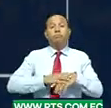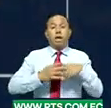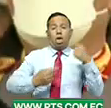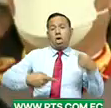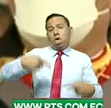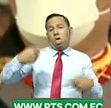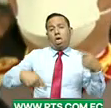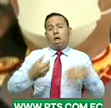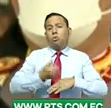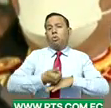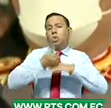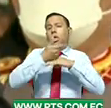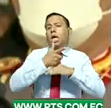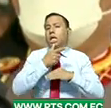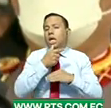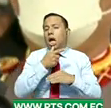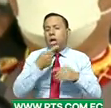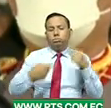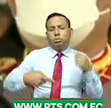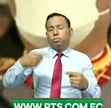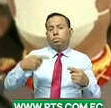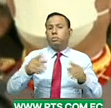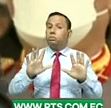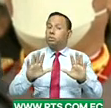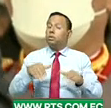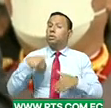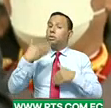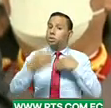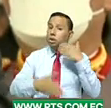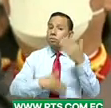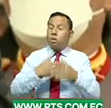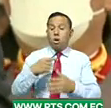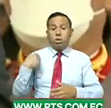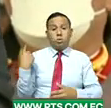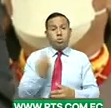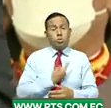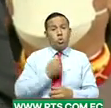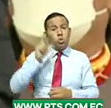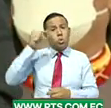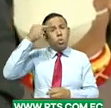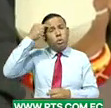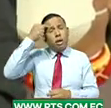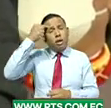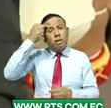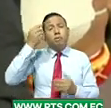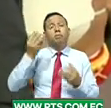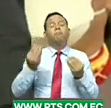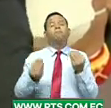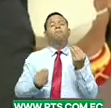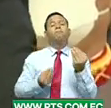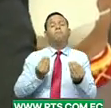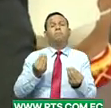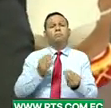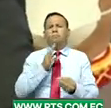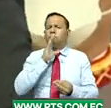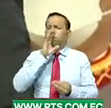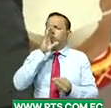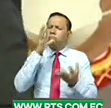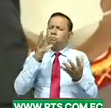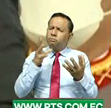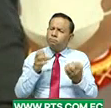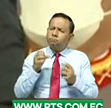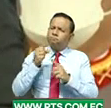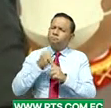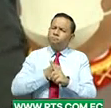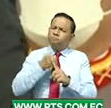Quito. Y cuando llegue el momento, este gobierno que tanto se ha esmerado